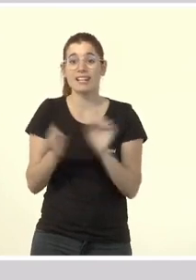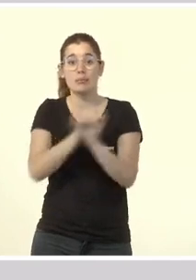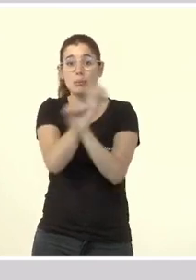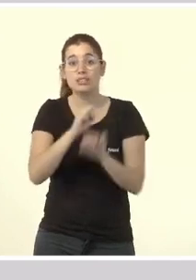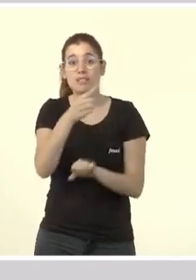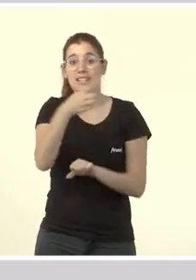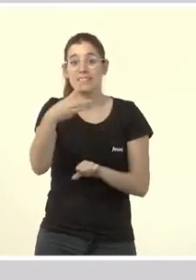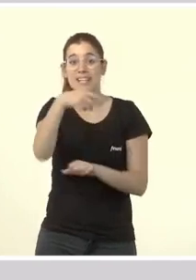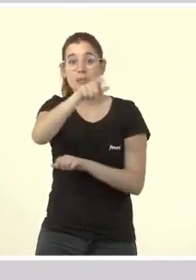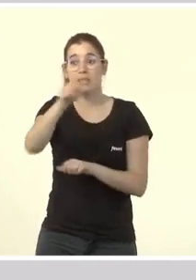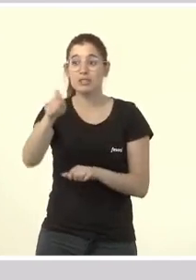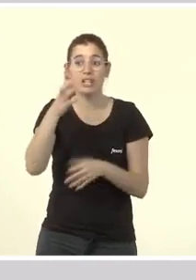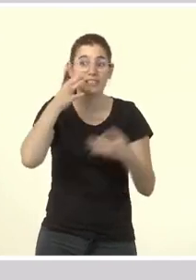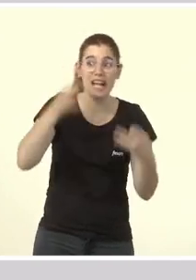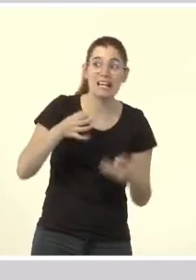13 personas digan la verdad.